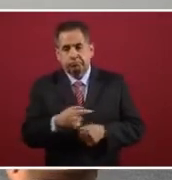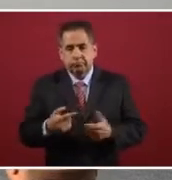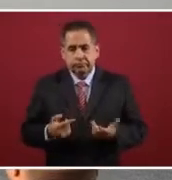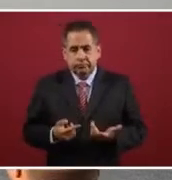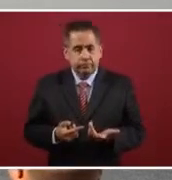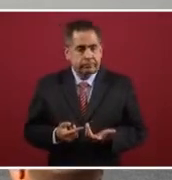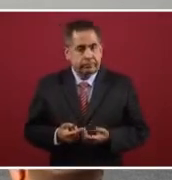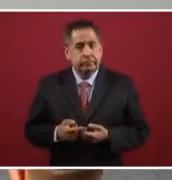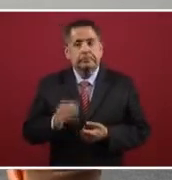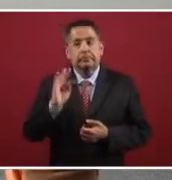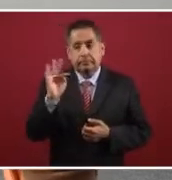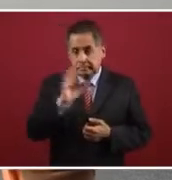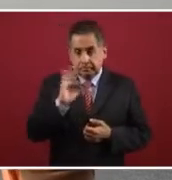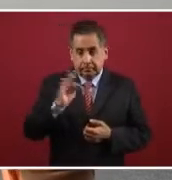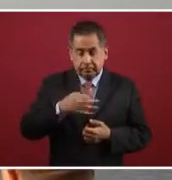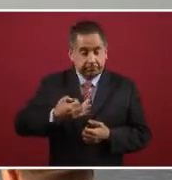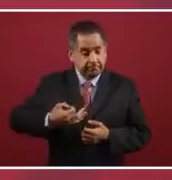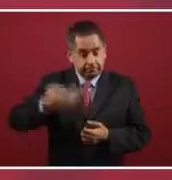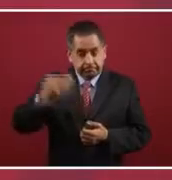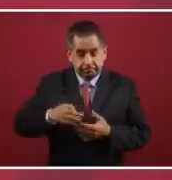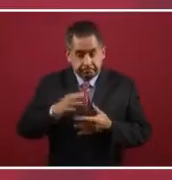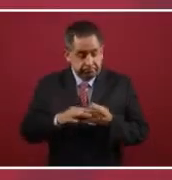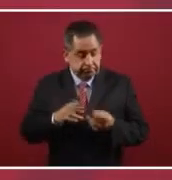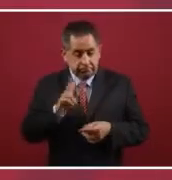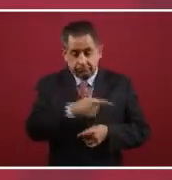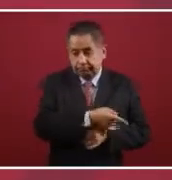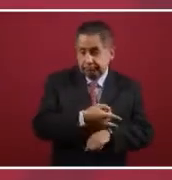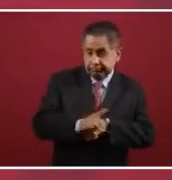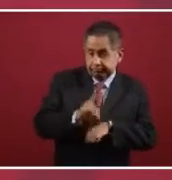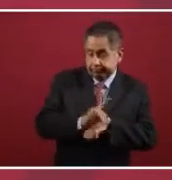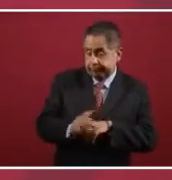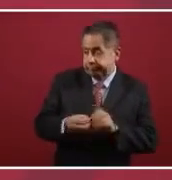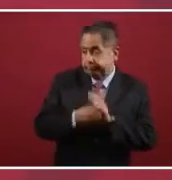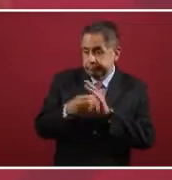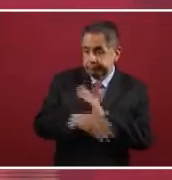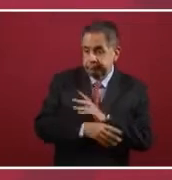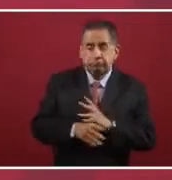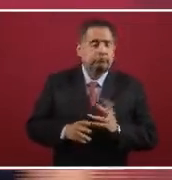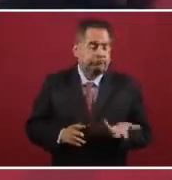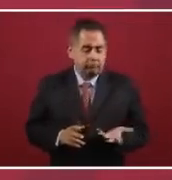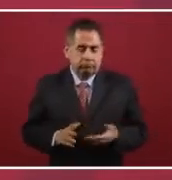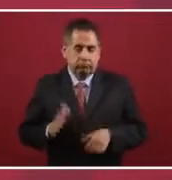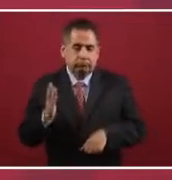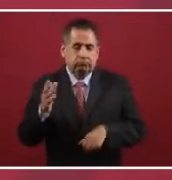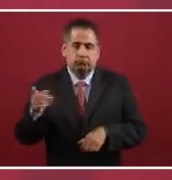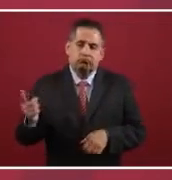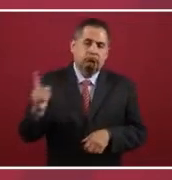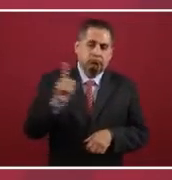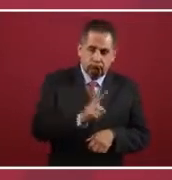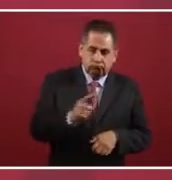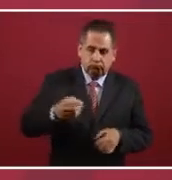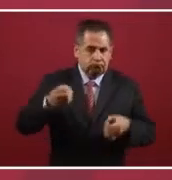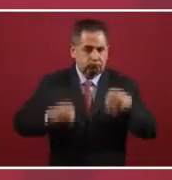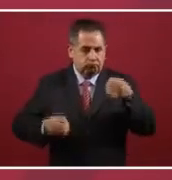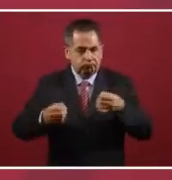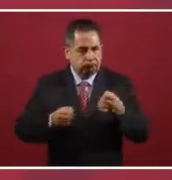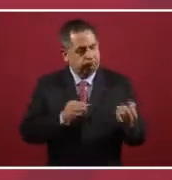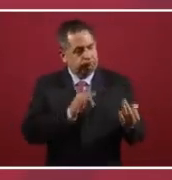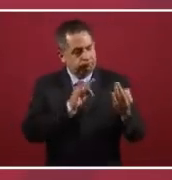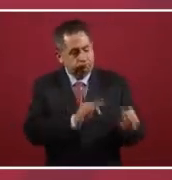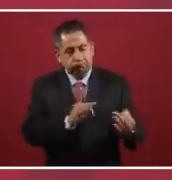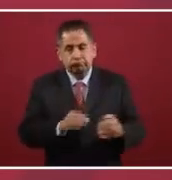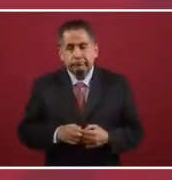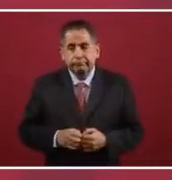y si en efecto hay una defraudación, pues entonces sí va al juez y